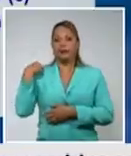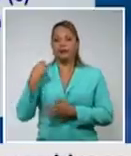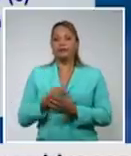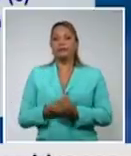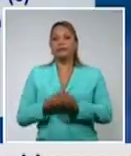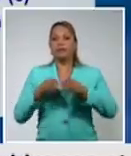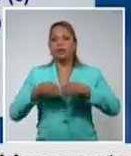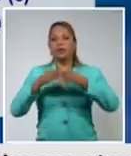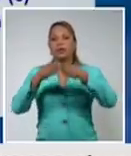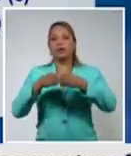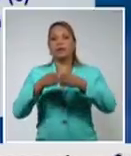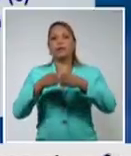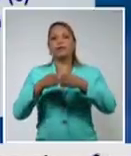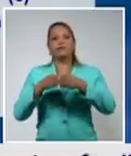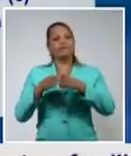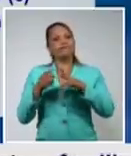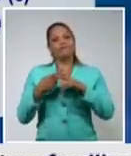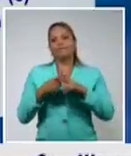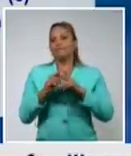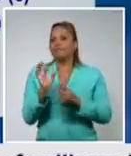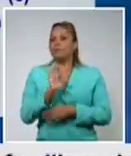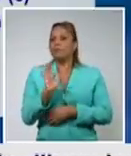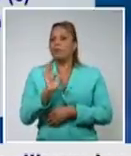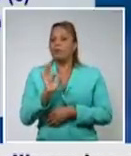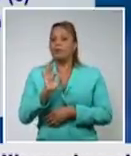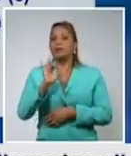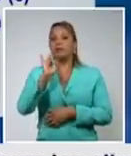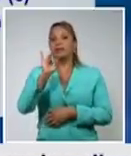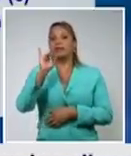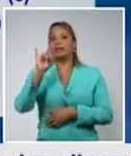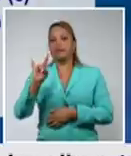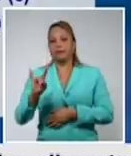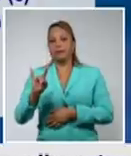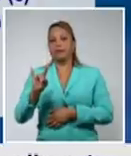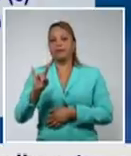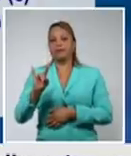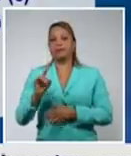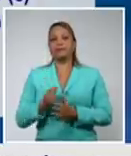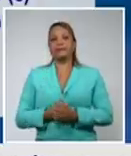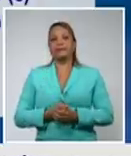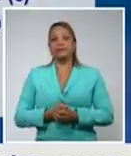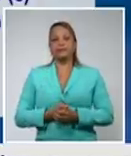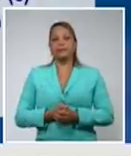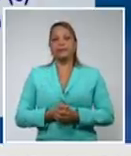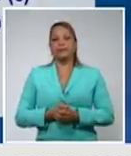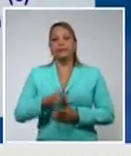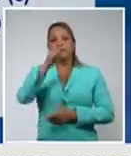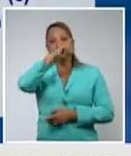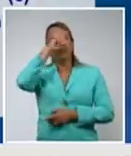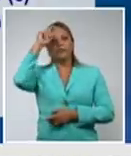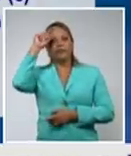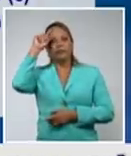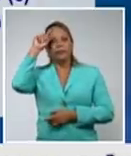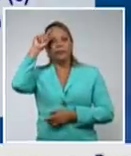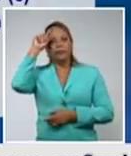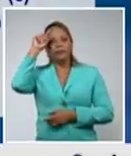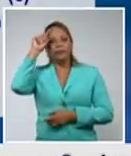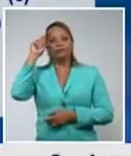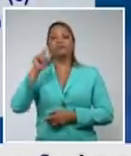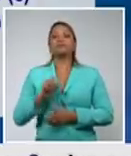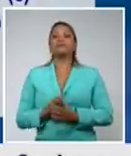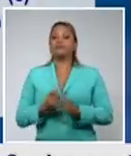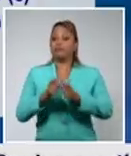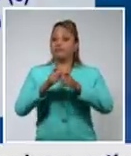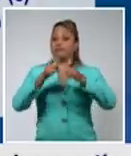sin resolver, todo un número elevado, 79 casos. Santi Espíritus